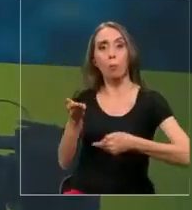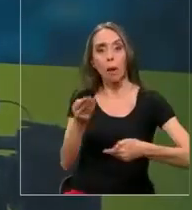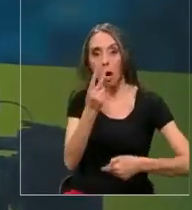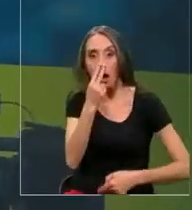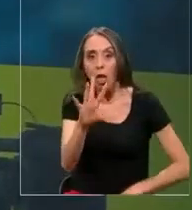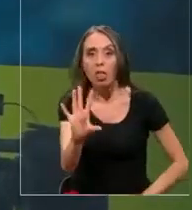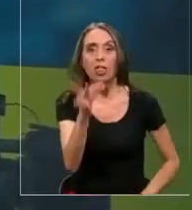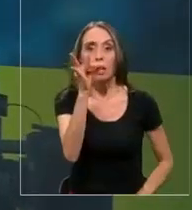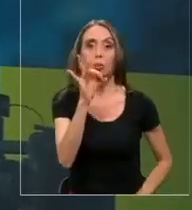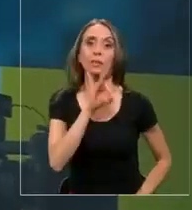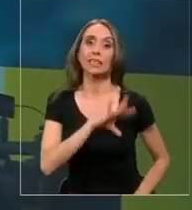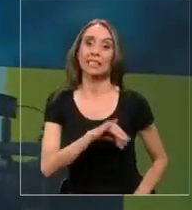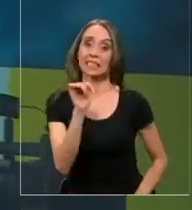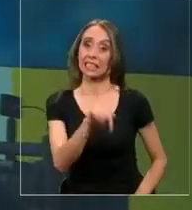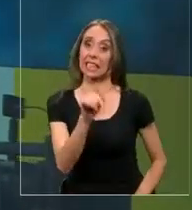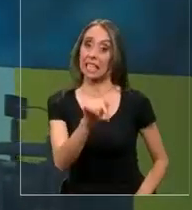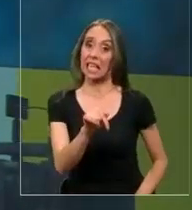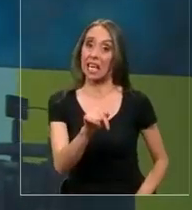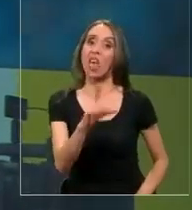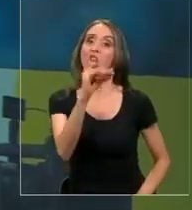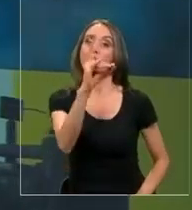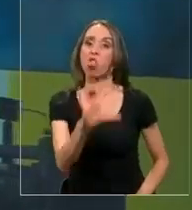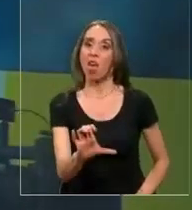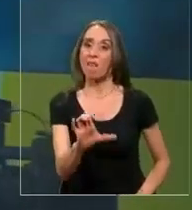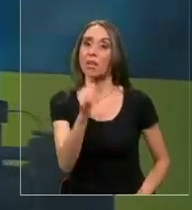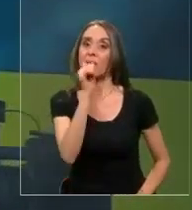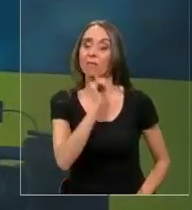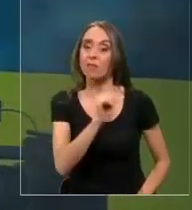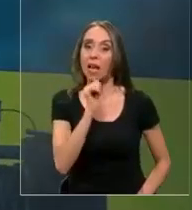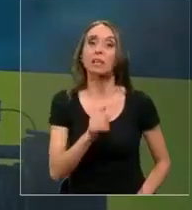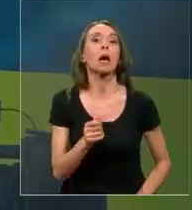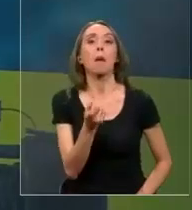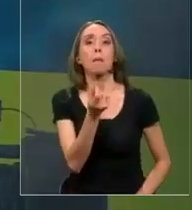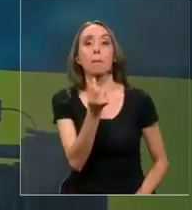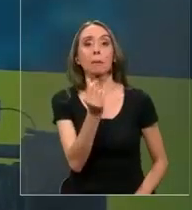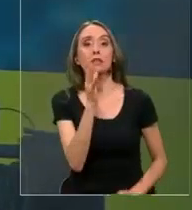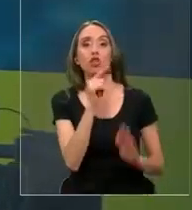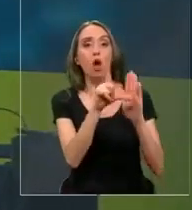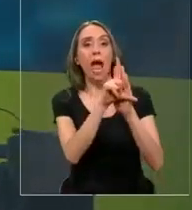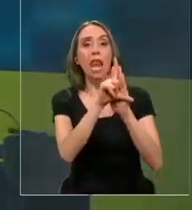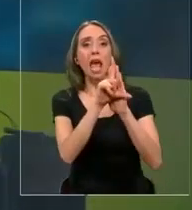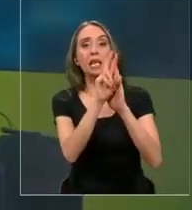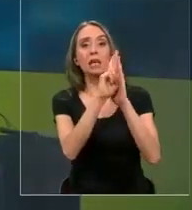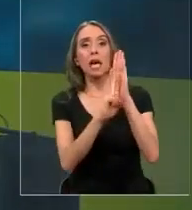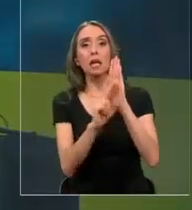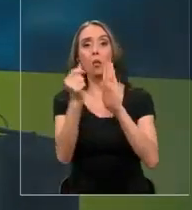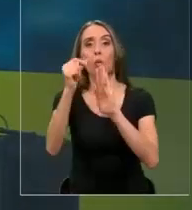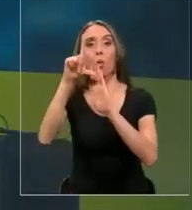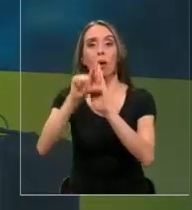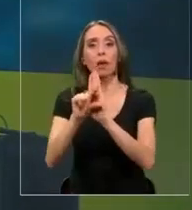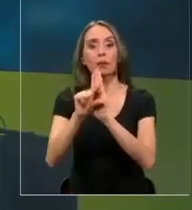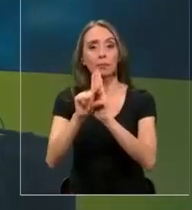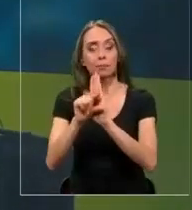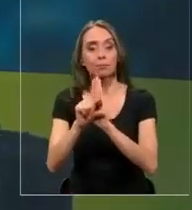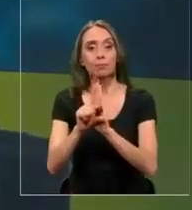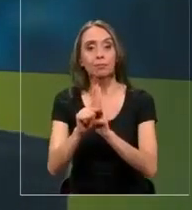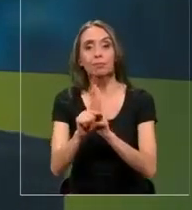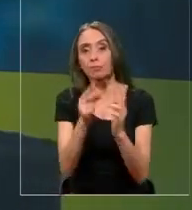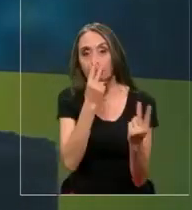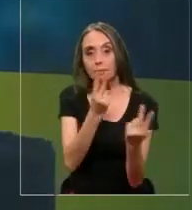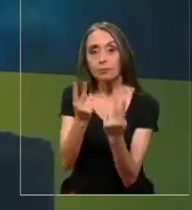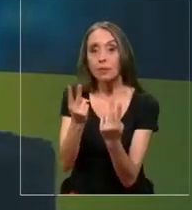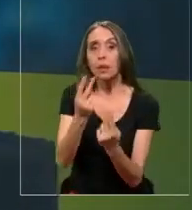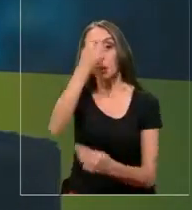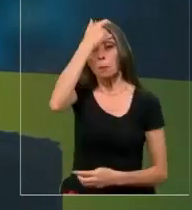nuevamente que nuestro país sigue al debe porque todavía no hay regulación de precios en la práctica la